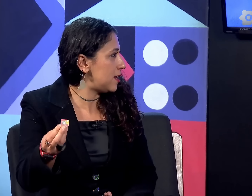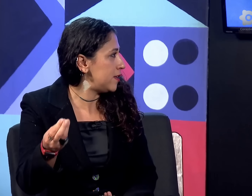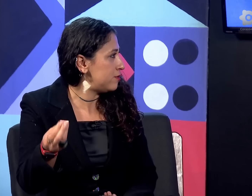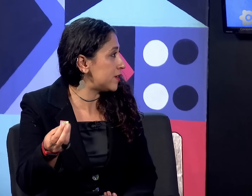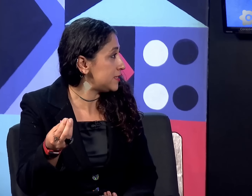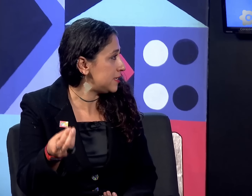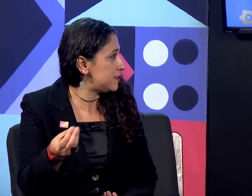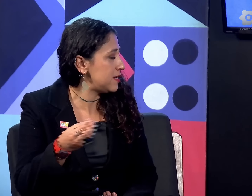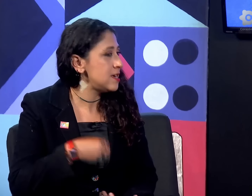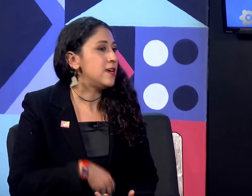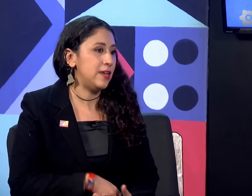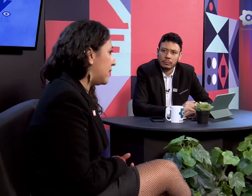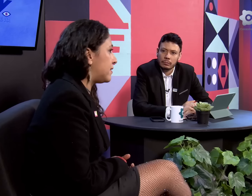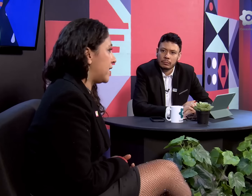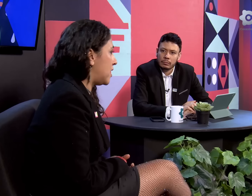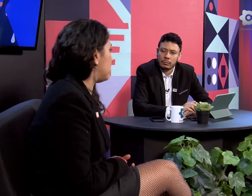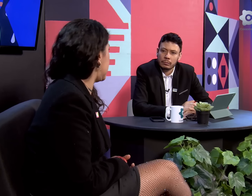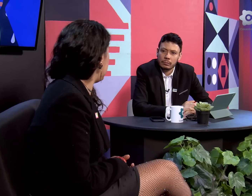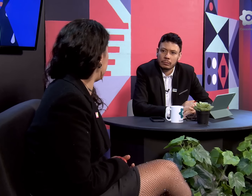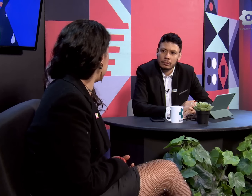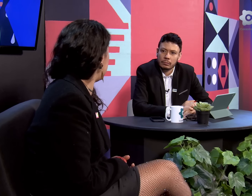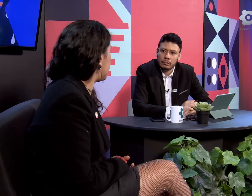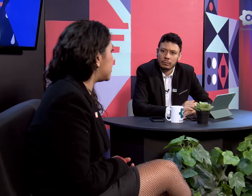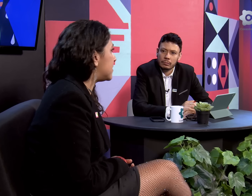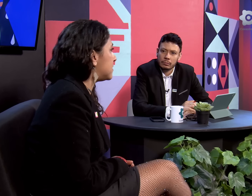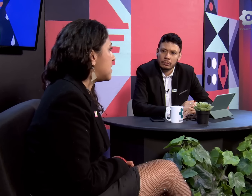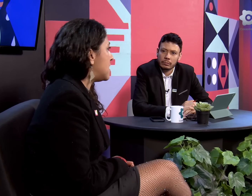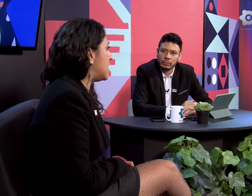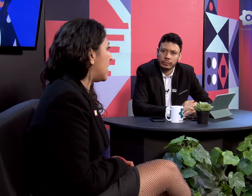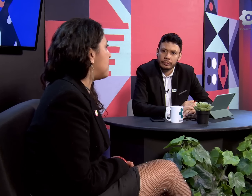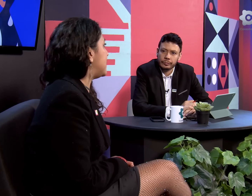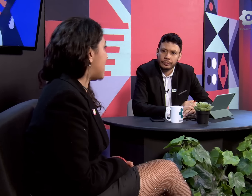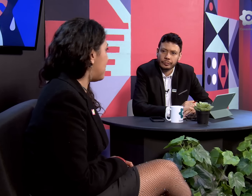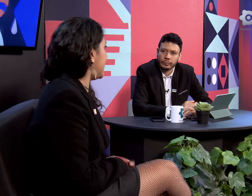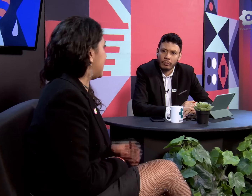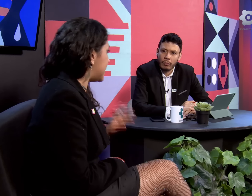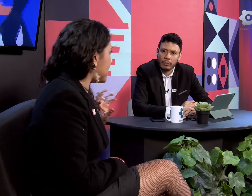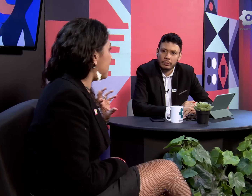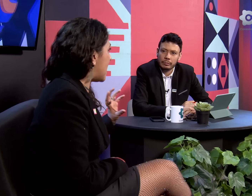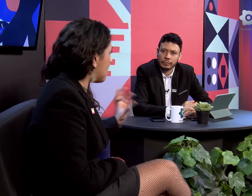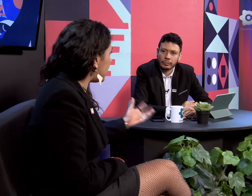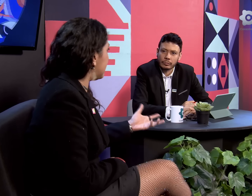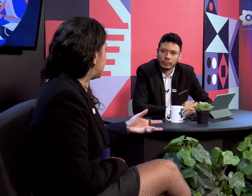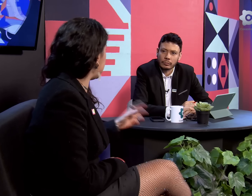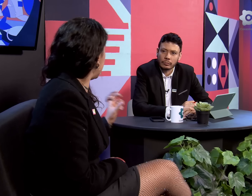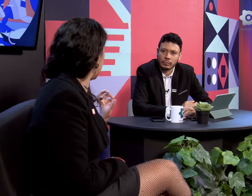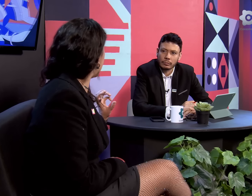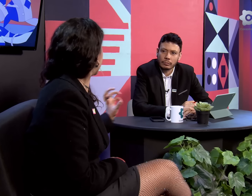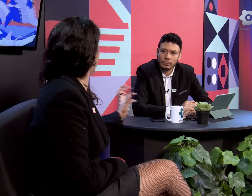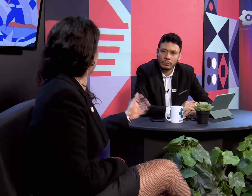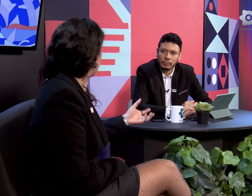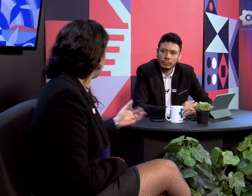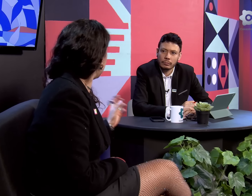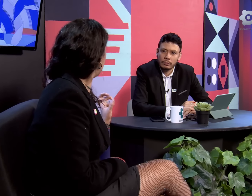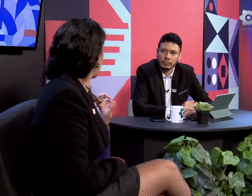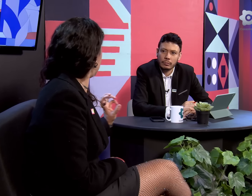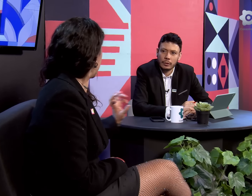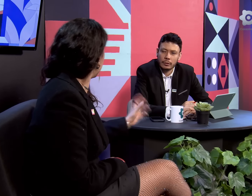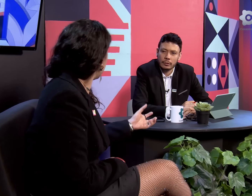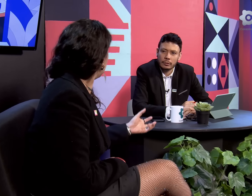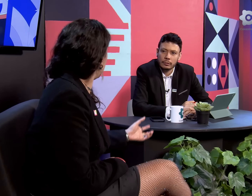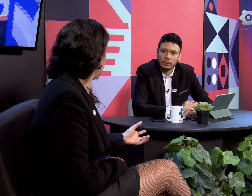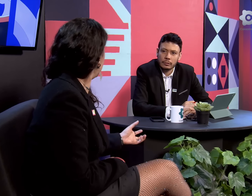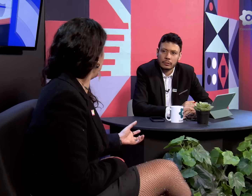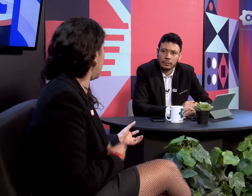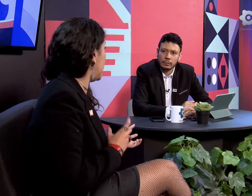política de Calderón reciente y la entrega de los recursos, ¿no? Entonces es lamentable que se hable de que él renueve tanto el